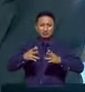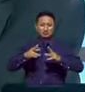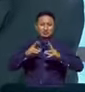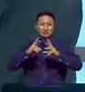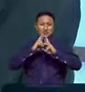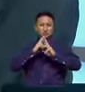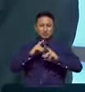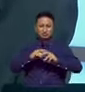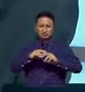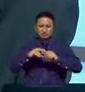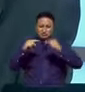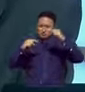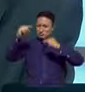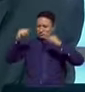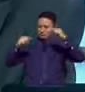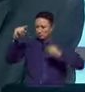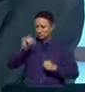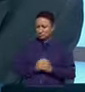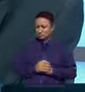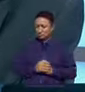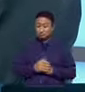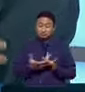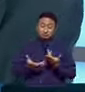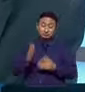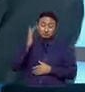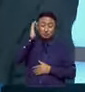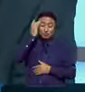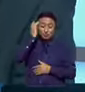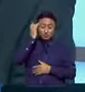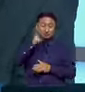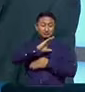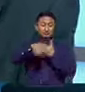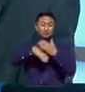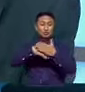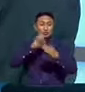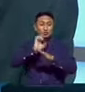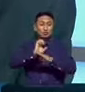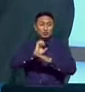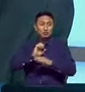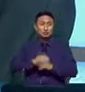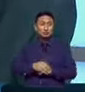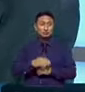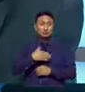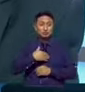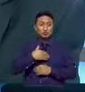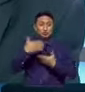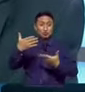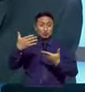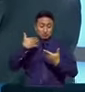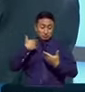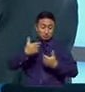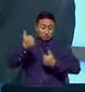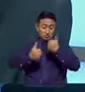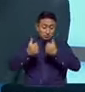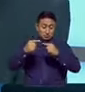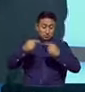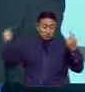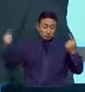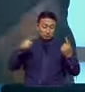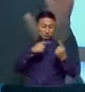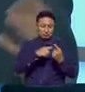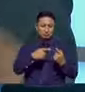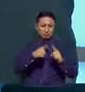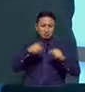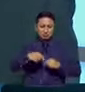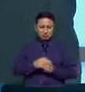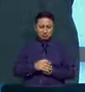resultados que se dan. Y la preocupación realmente a lo largo y ancho del país, ¿no? Yo he sido un político de oposición, un candidato de oposición, era quién